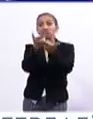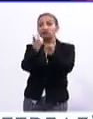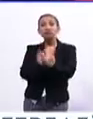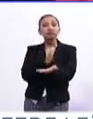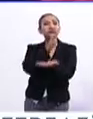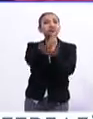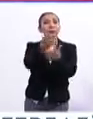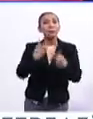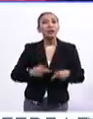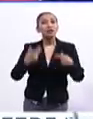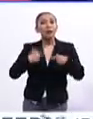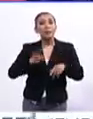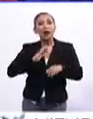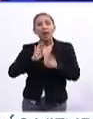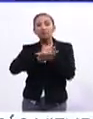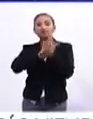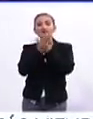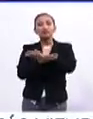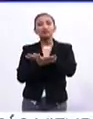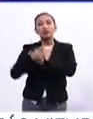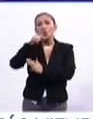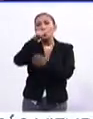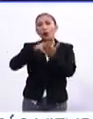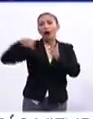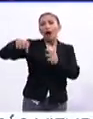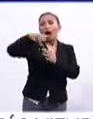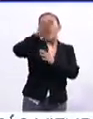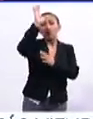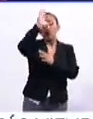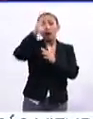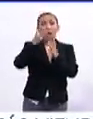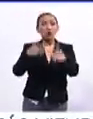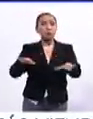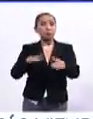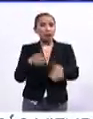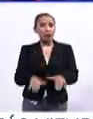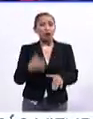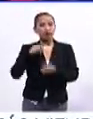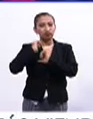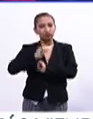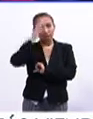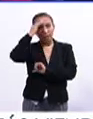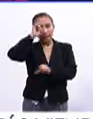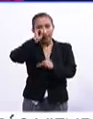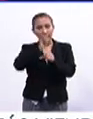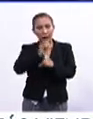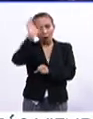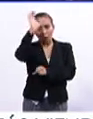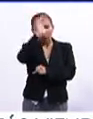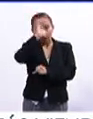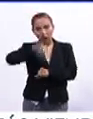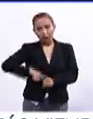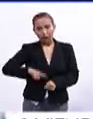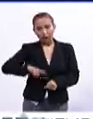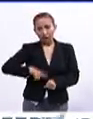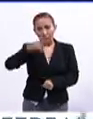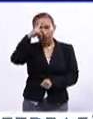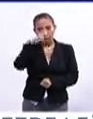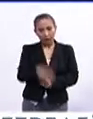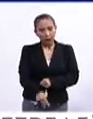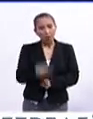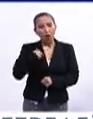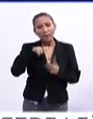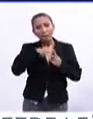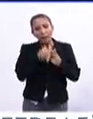sus puertas al público para convertirse en el Complejo Cultural Los Pinos, que quedó a cargo de la Secretaría de Cultura del Gobierno de México